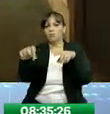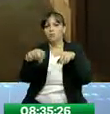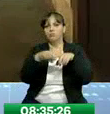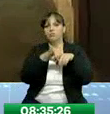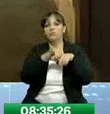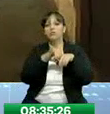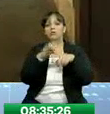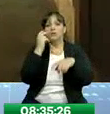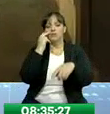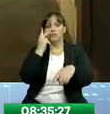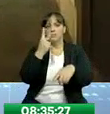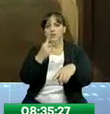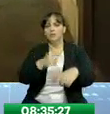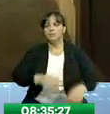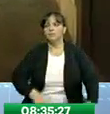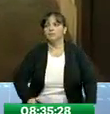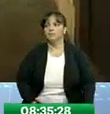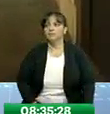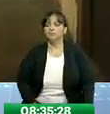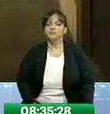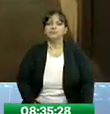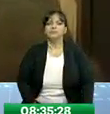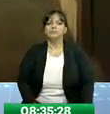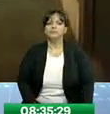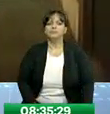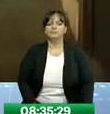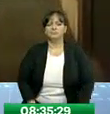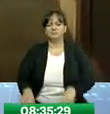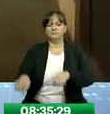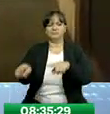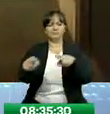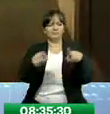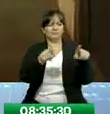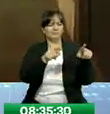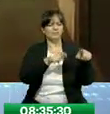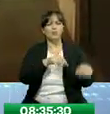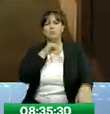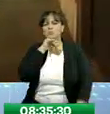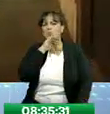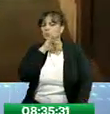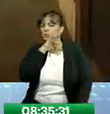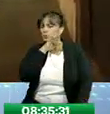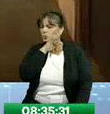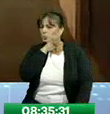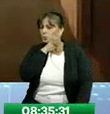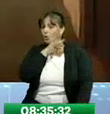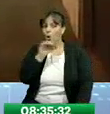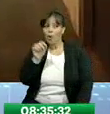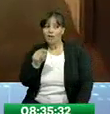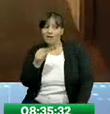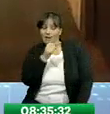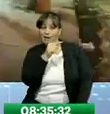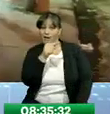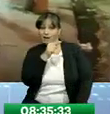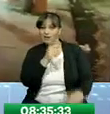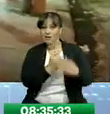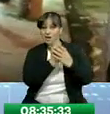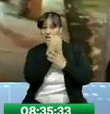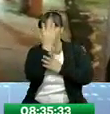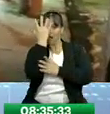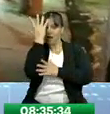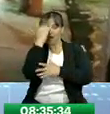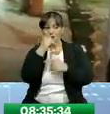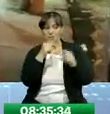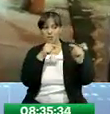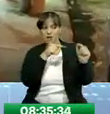calientitos mire mire cómo está este una porquería aquí se ponen o si no se van en la parte de atrás en ese árbol y ahí